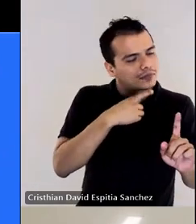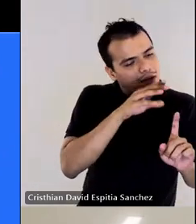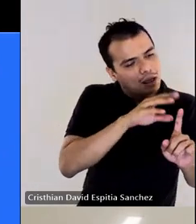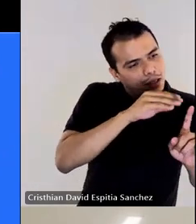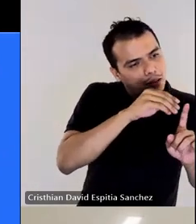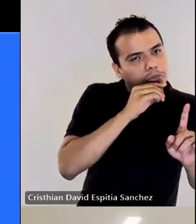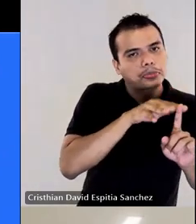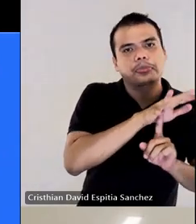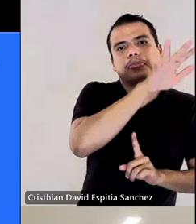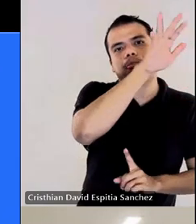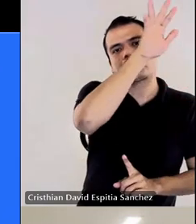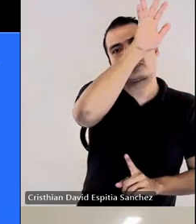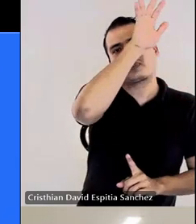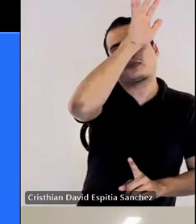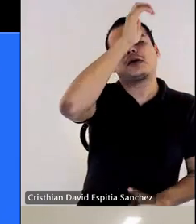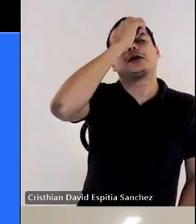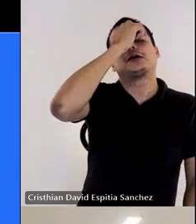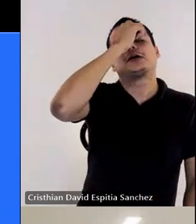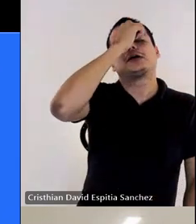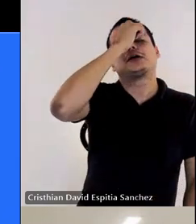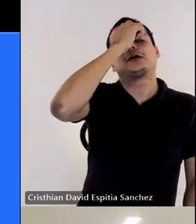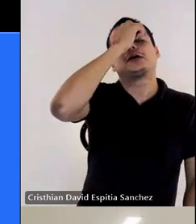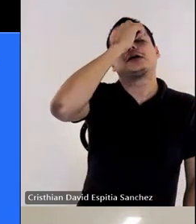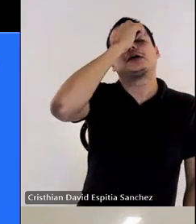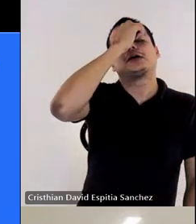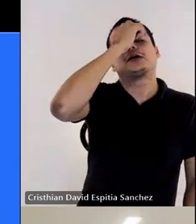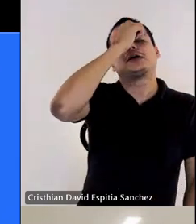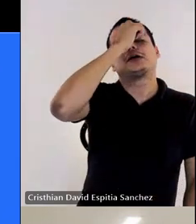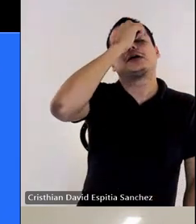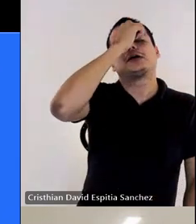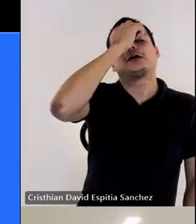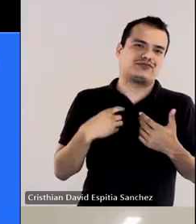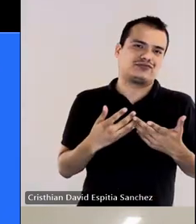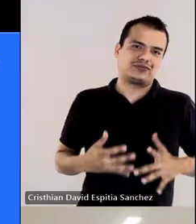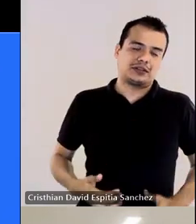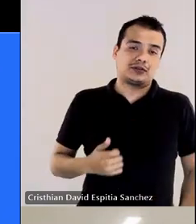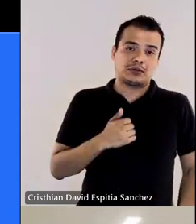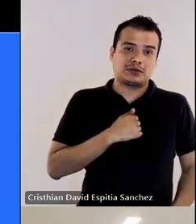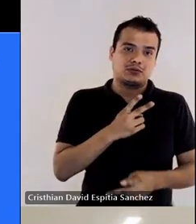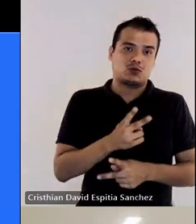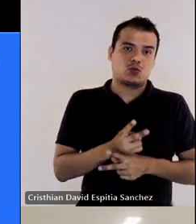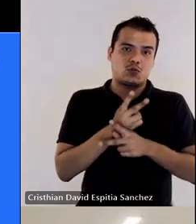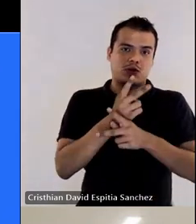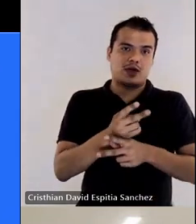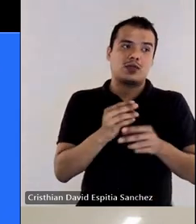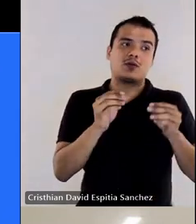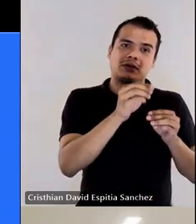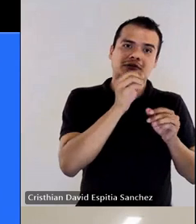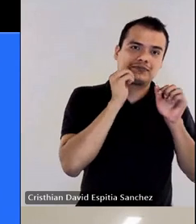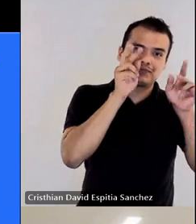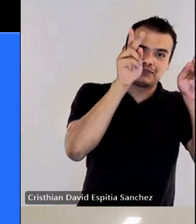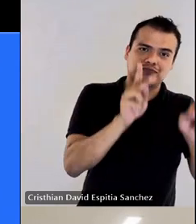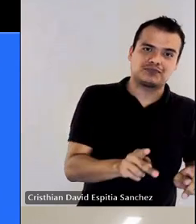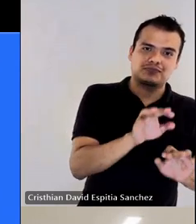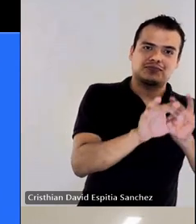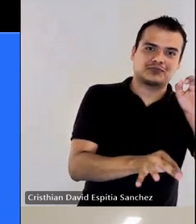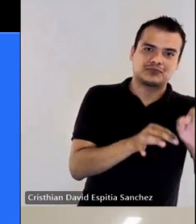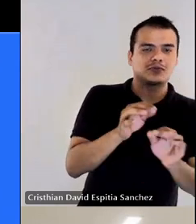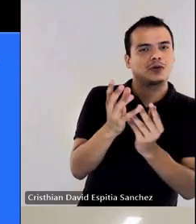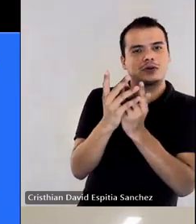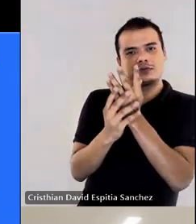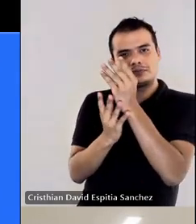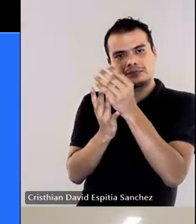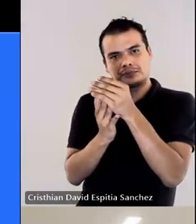esto puede suceder bastante. Entonces, tenemos que tener medidas de bioseguridad, como ya les decía, dentro del botiquín, guantecitos,